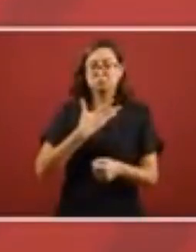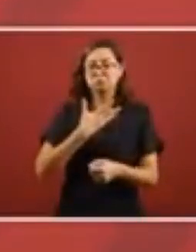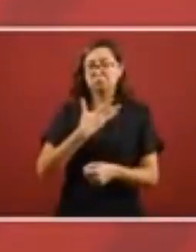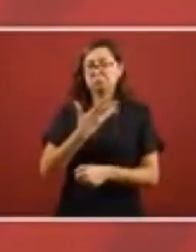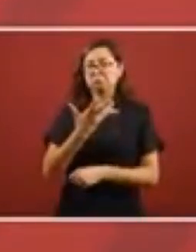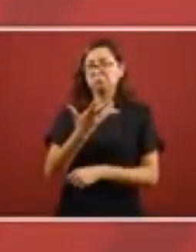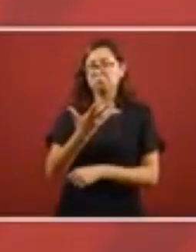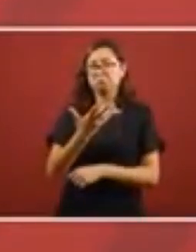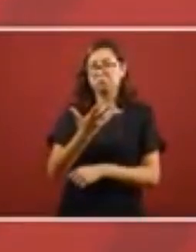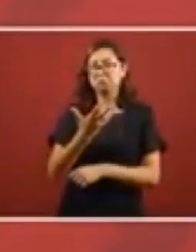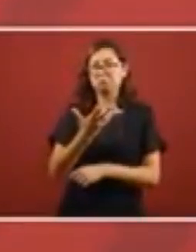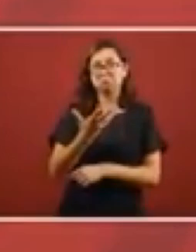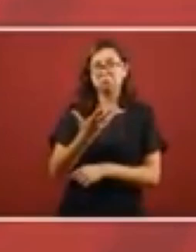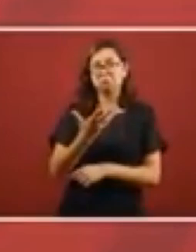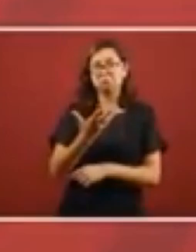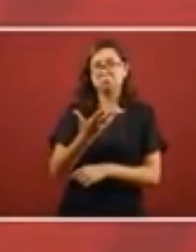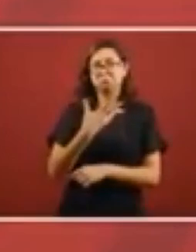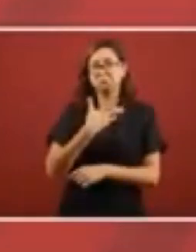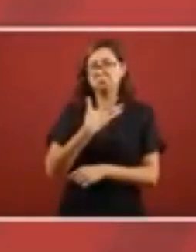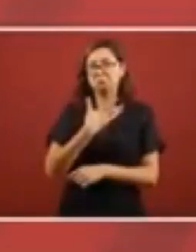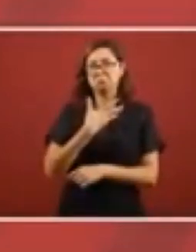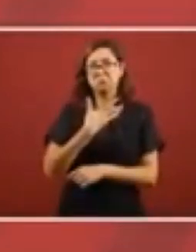alrededor de